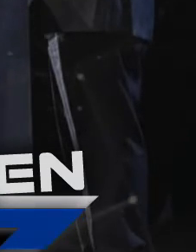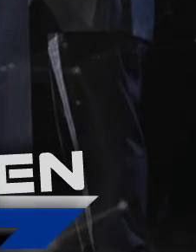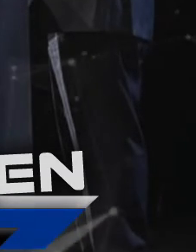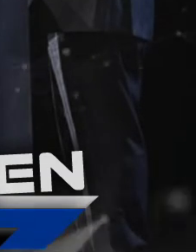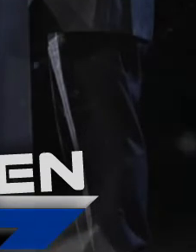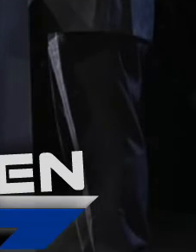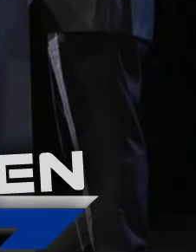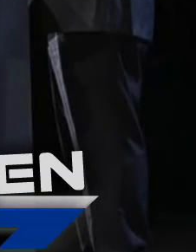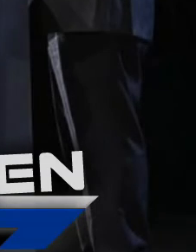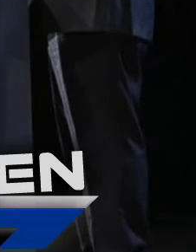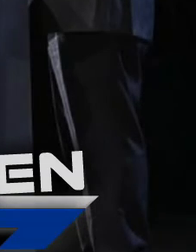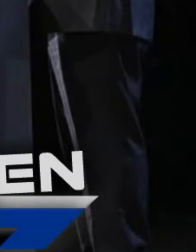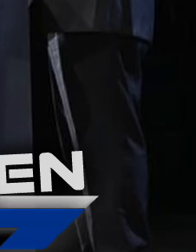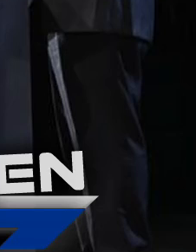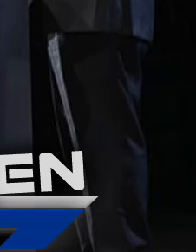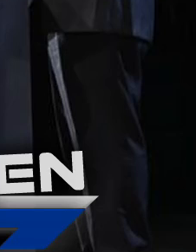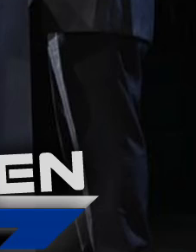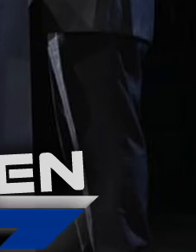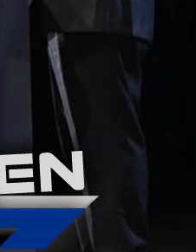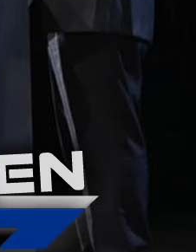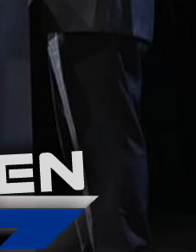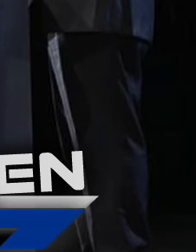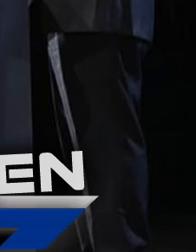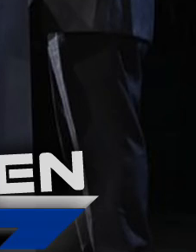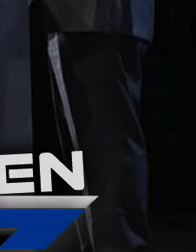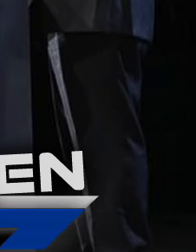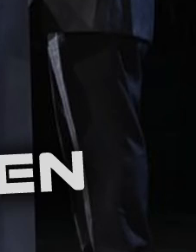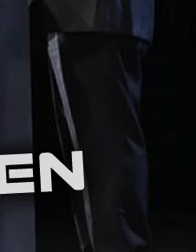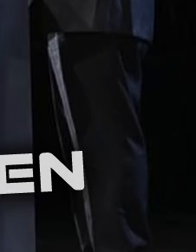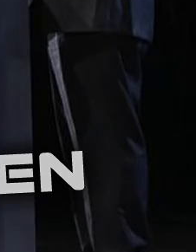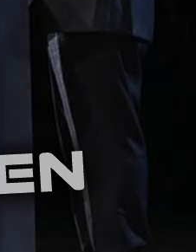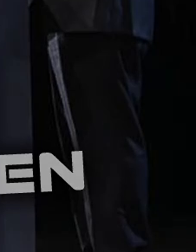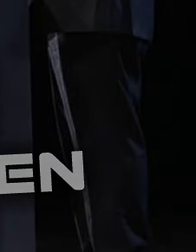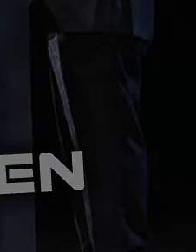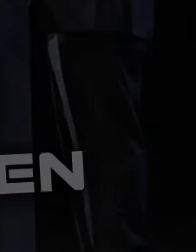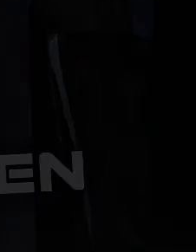La conferencia del presidente Andrés Manuel López Obrador en 5 minutos o menos.